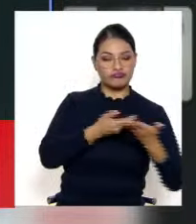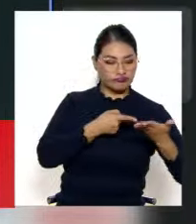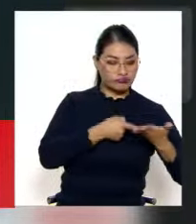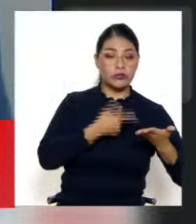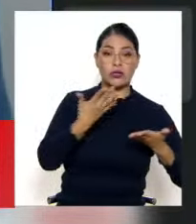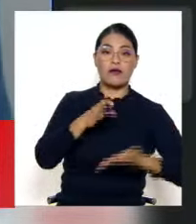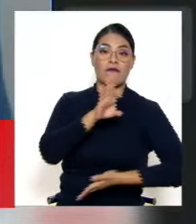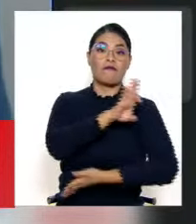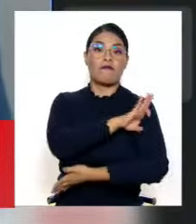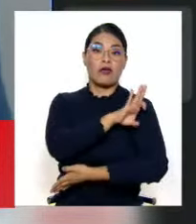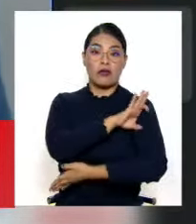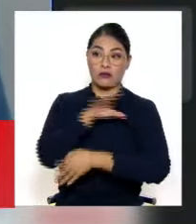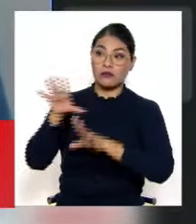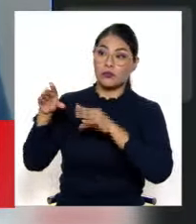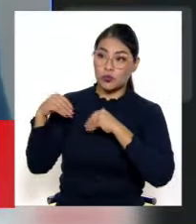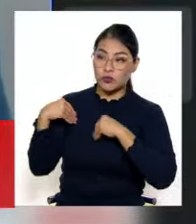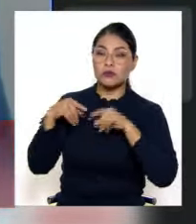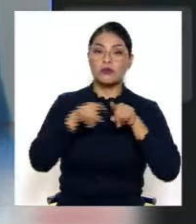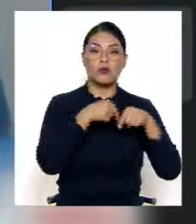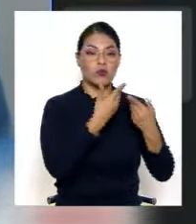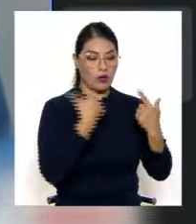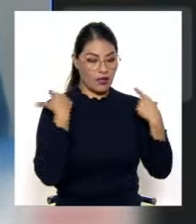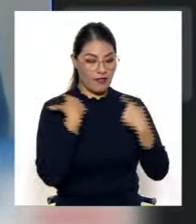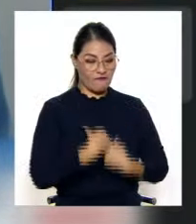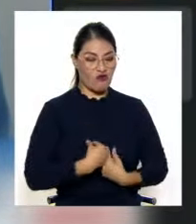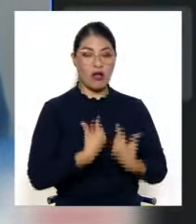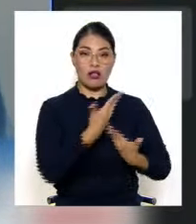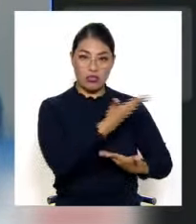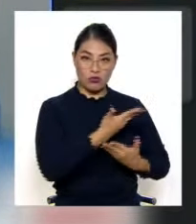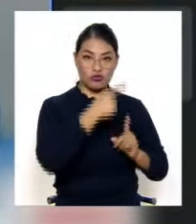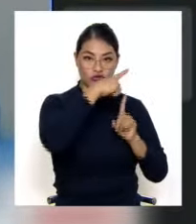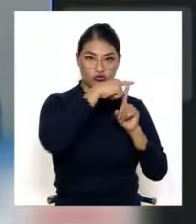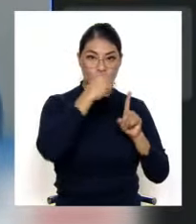la fiscalía se mostró de acuerdo y la defensa de Alejandro Toledo Indicó que interpondrá un